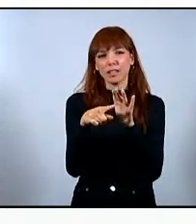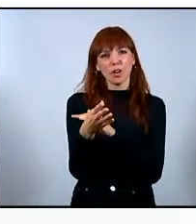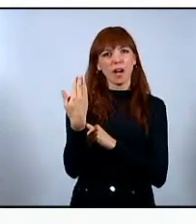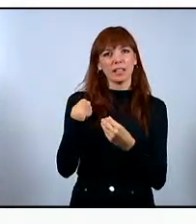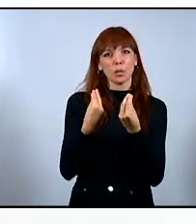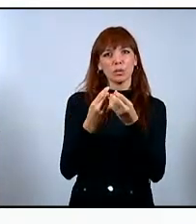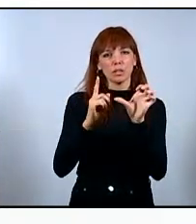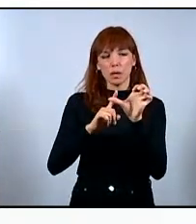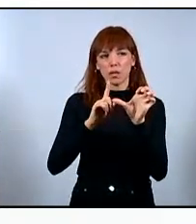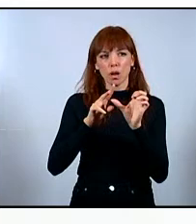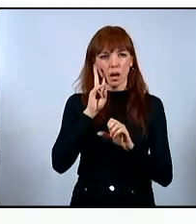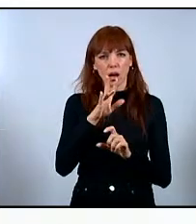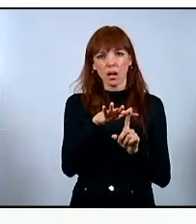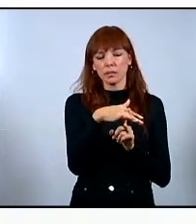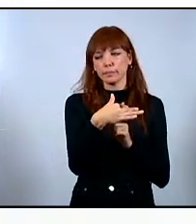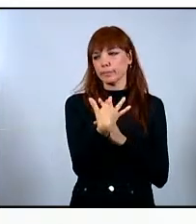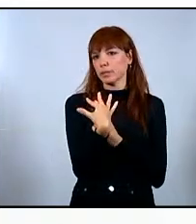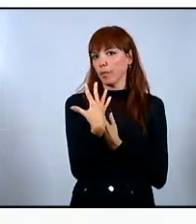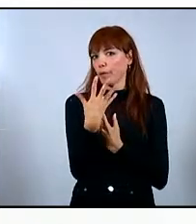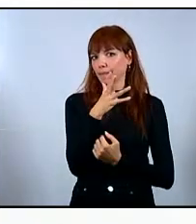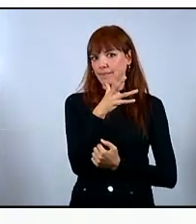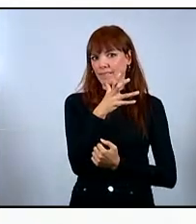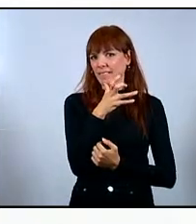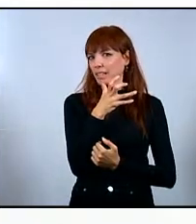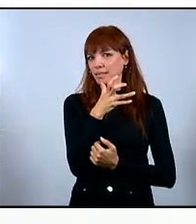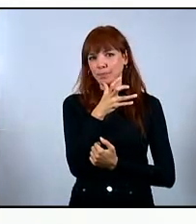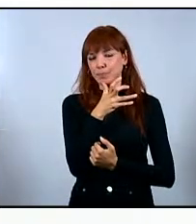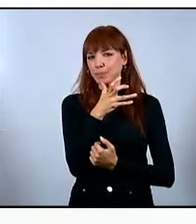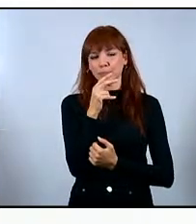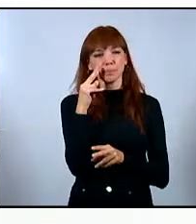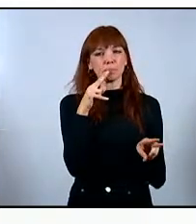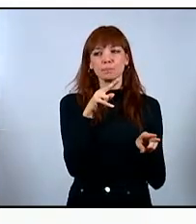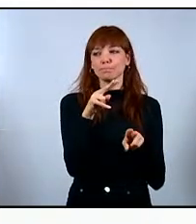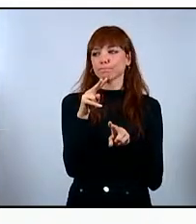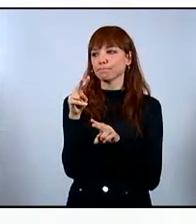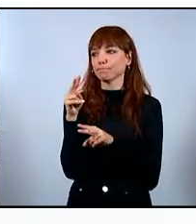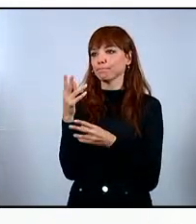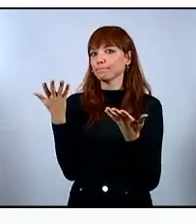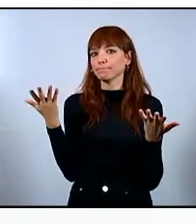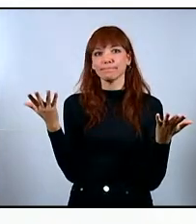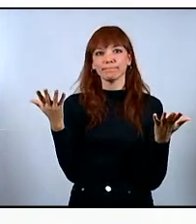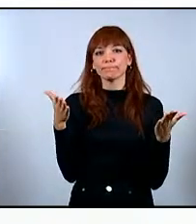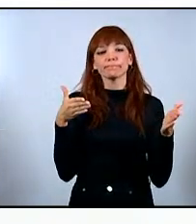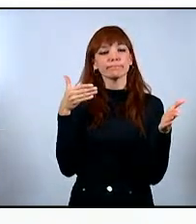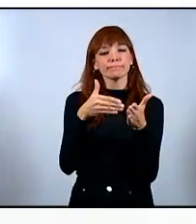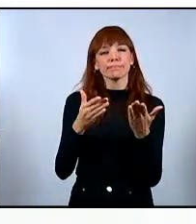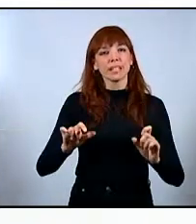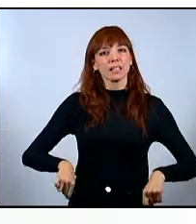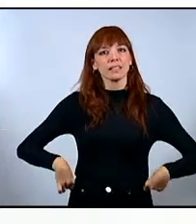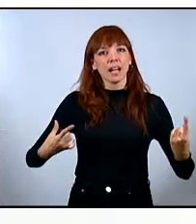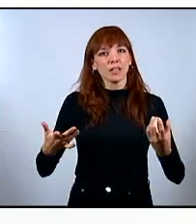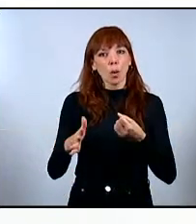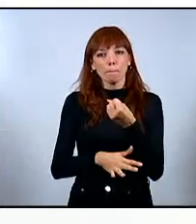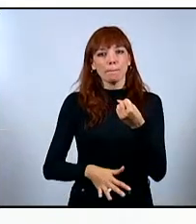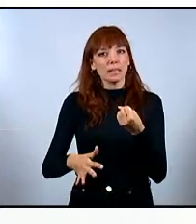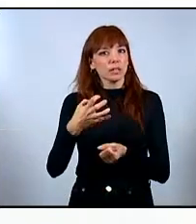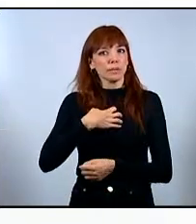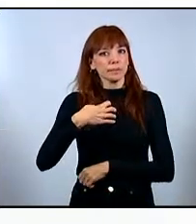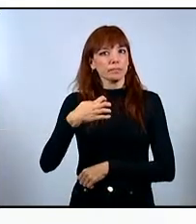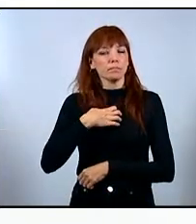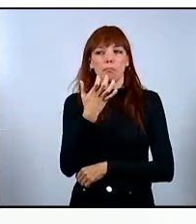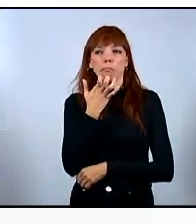bastante complicada, una situación límite que les impedía afrontar gastos básicos como pueden